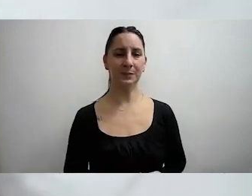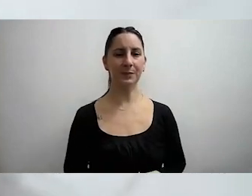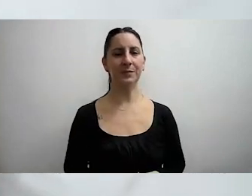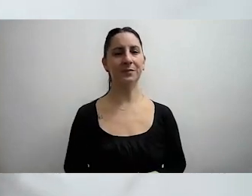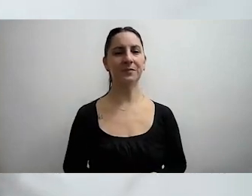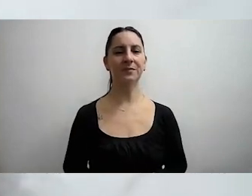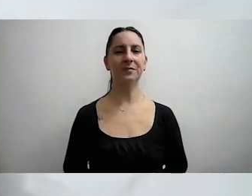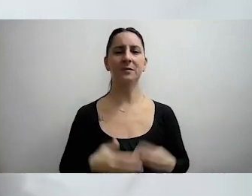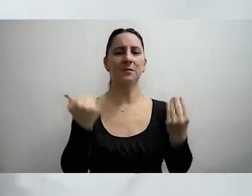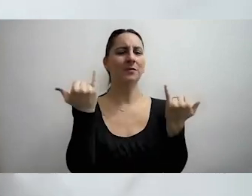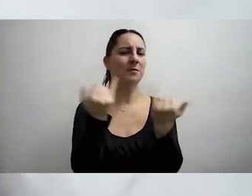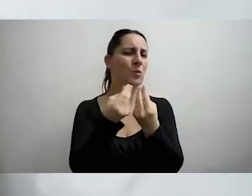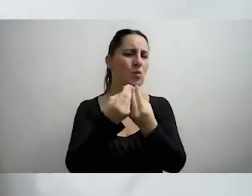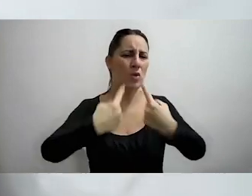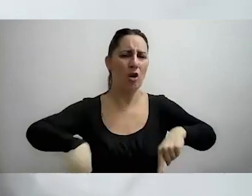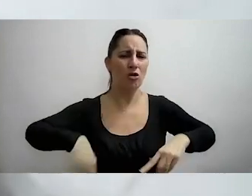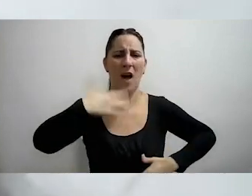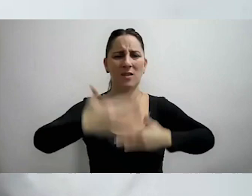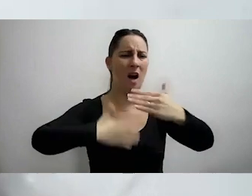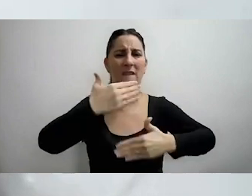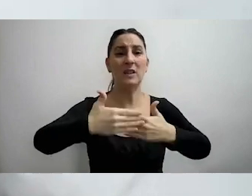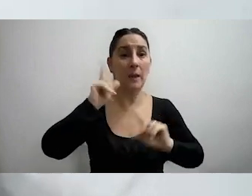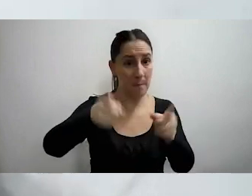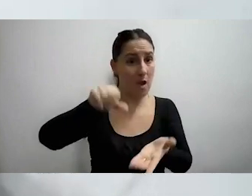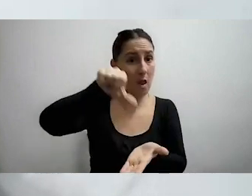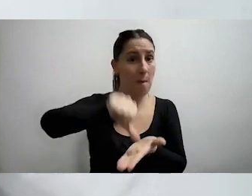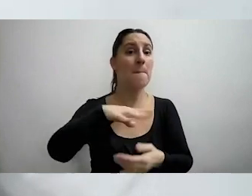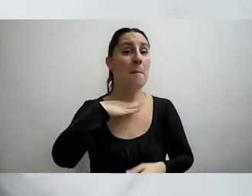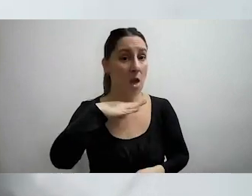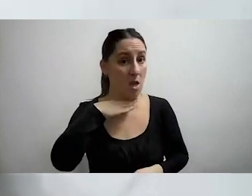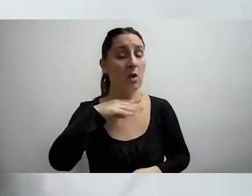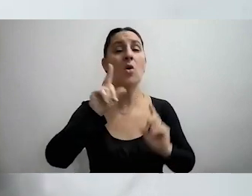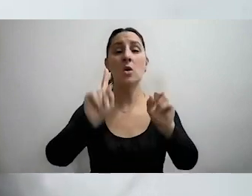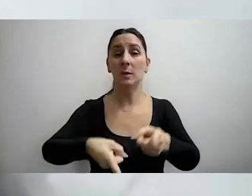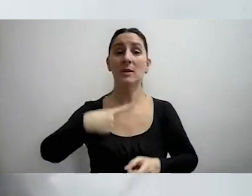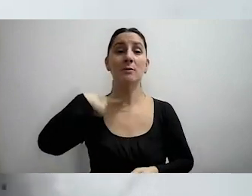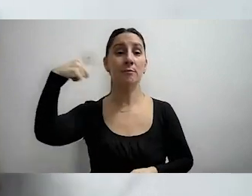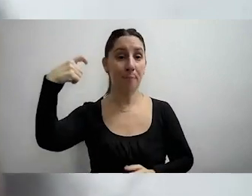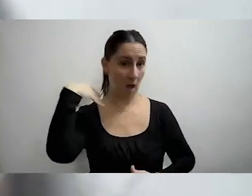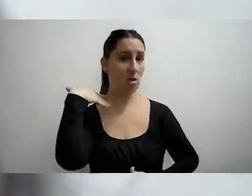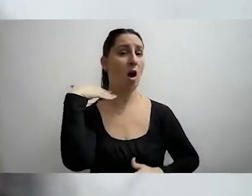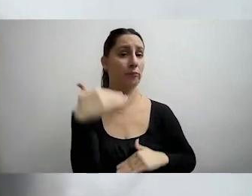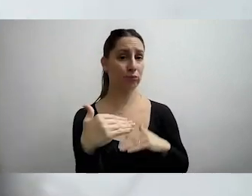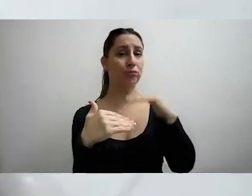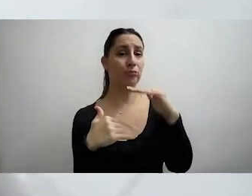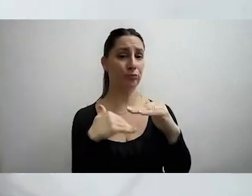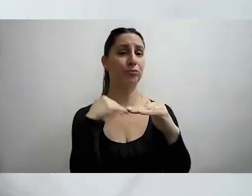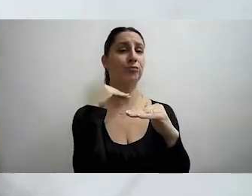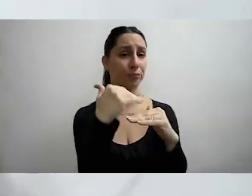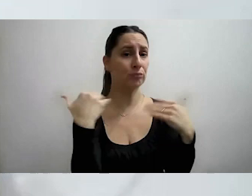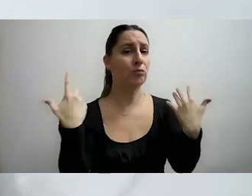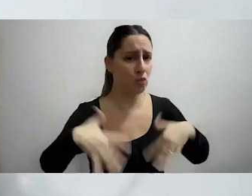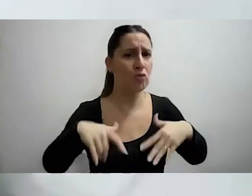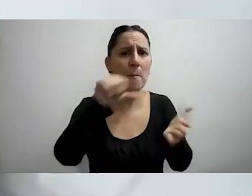en el país avanzando, hay mucho en México, España está avanzando también, hay muchos países que se lo han tomado en